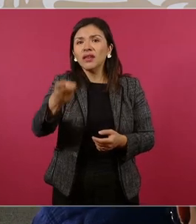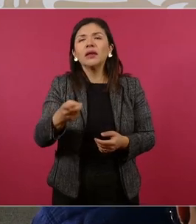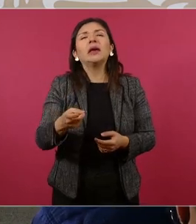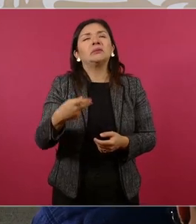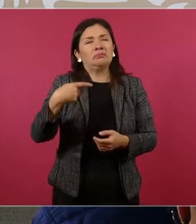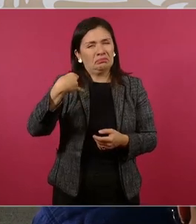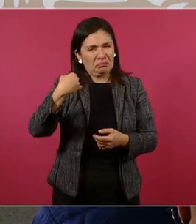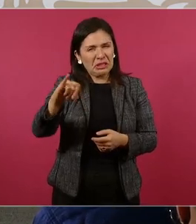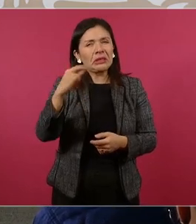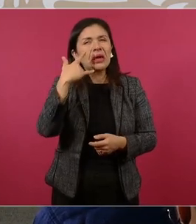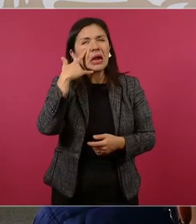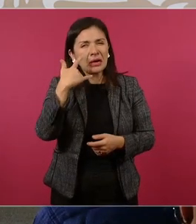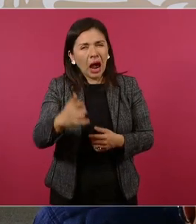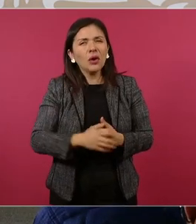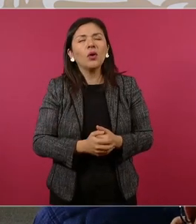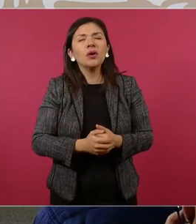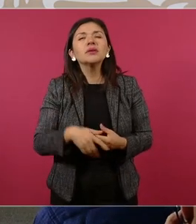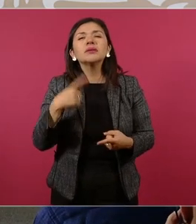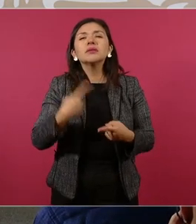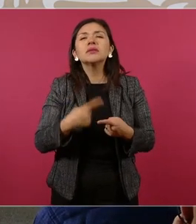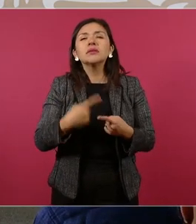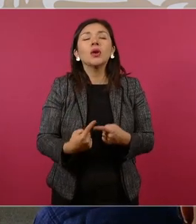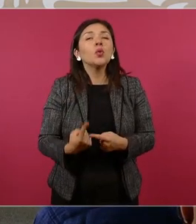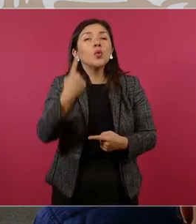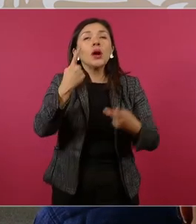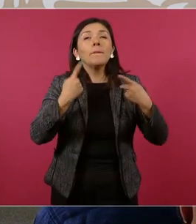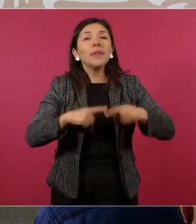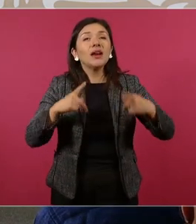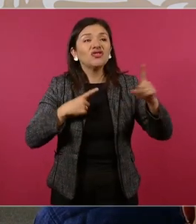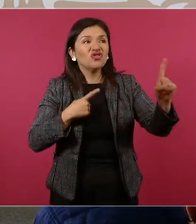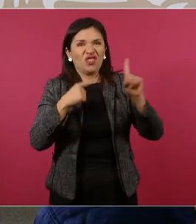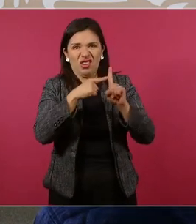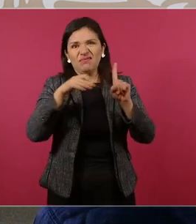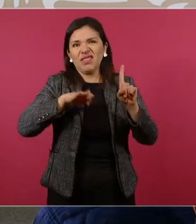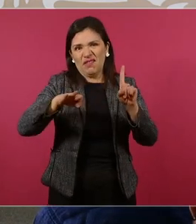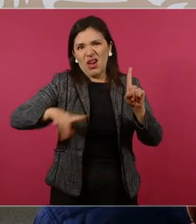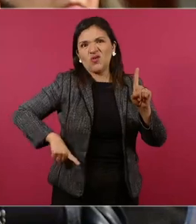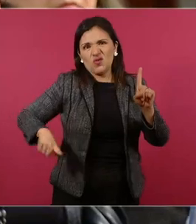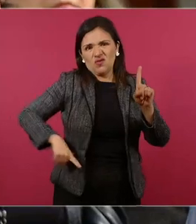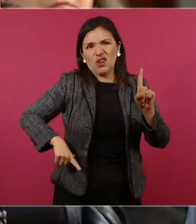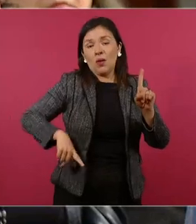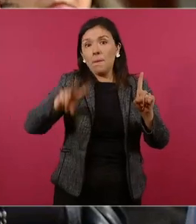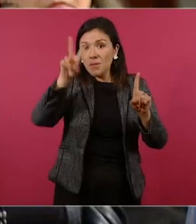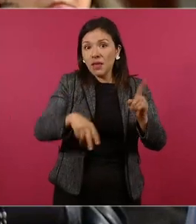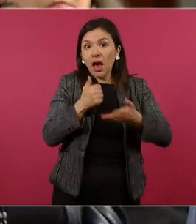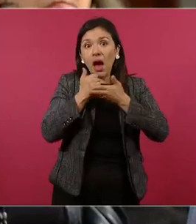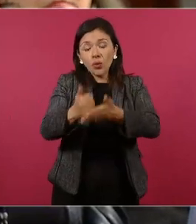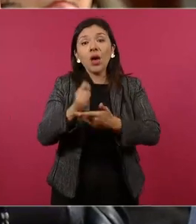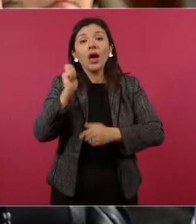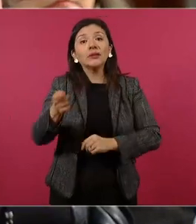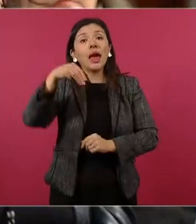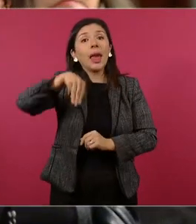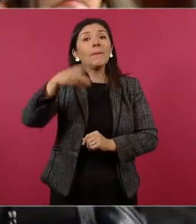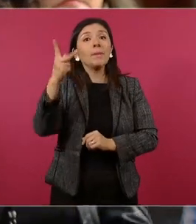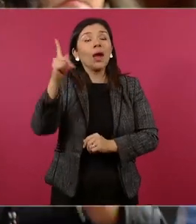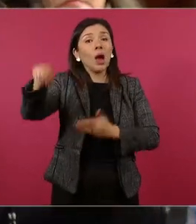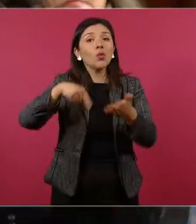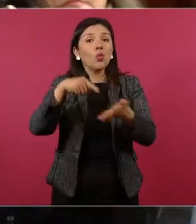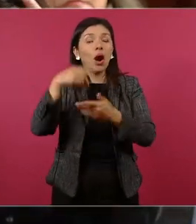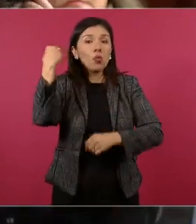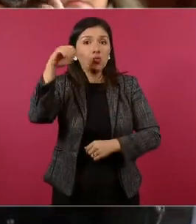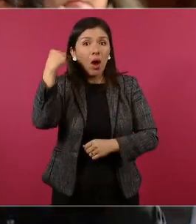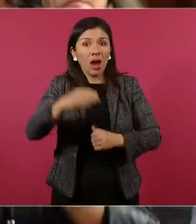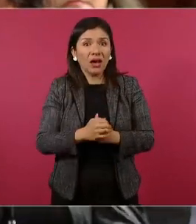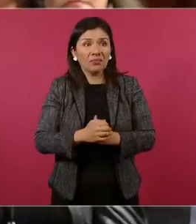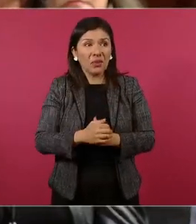curiosamente el únic funcionario público que le ha ayudado es un es un Ministerio Público de de Oaxaca